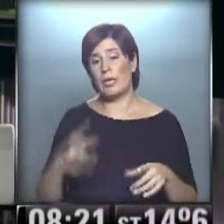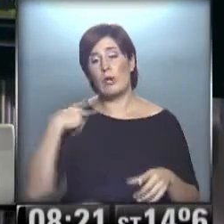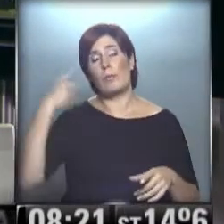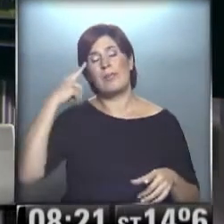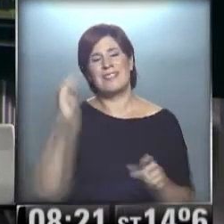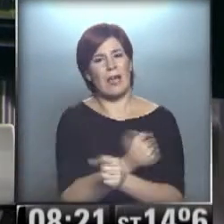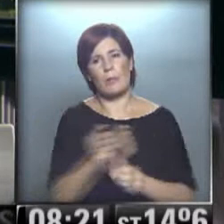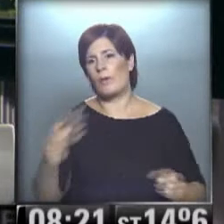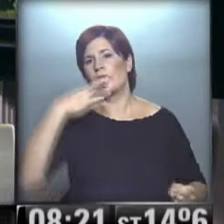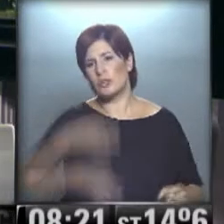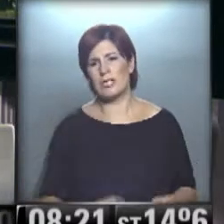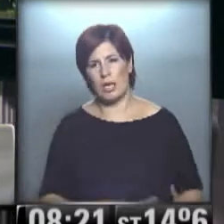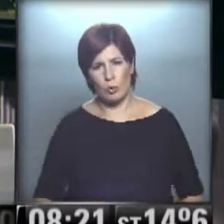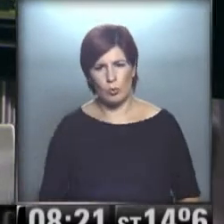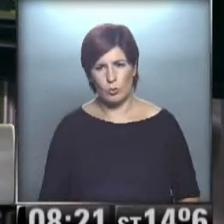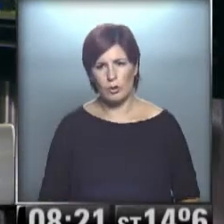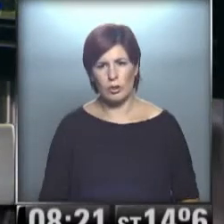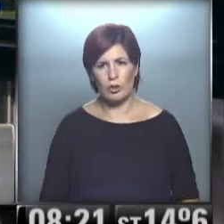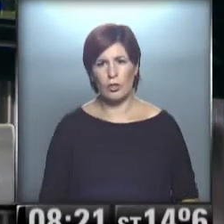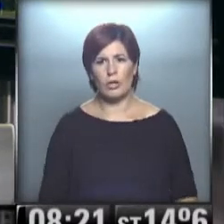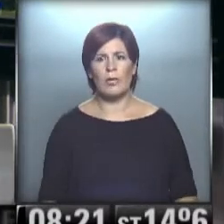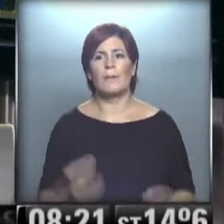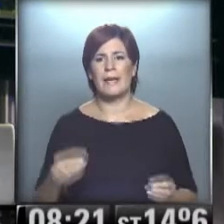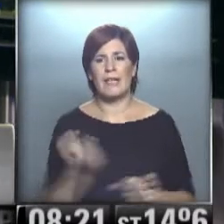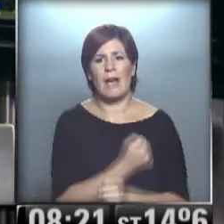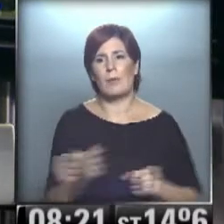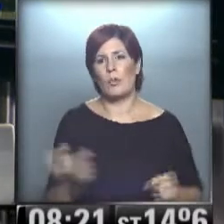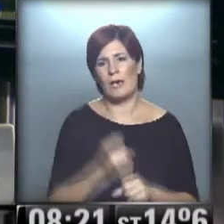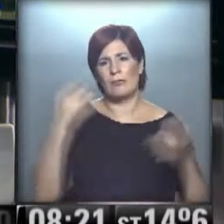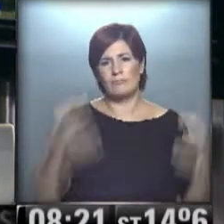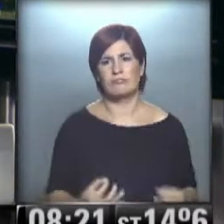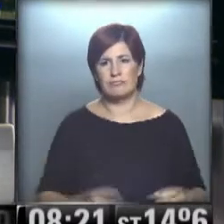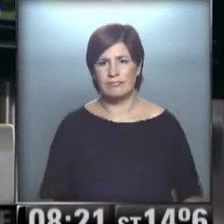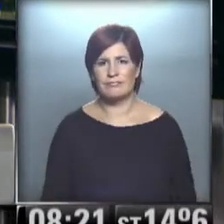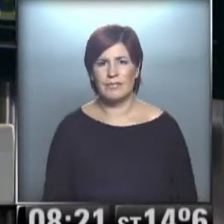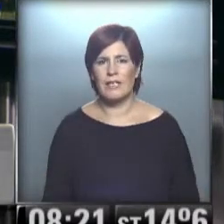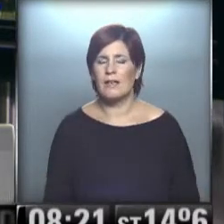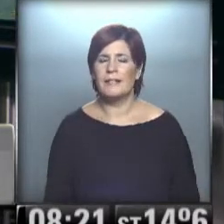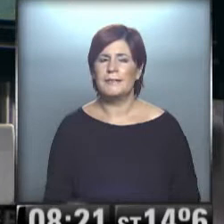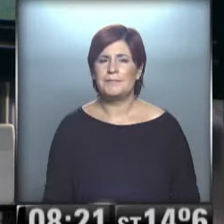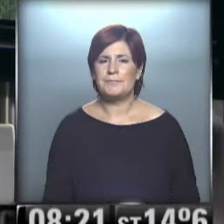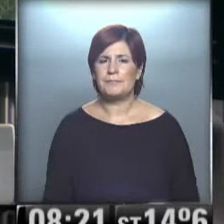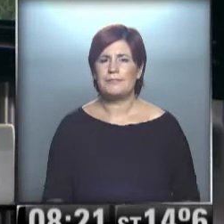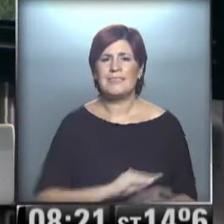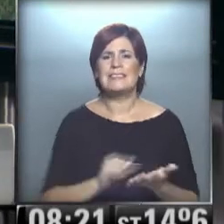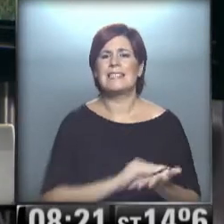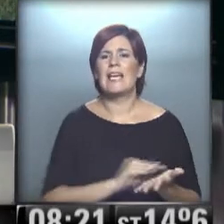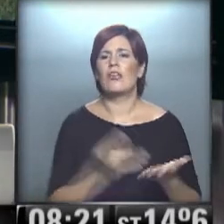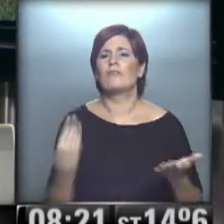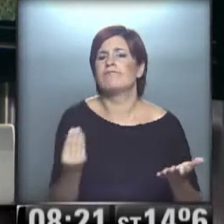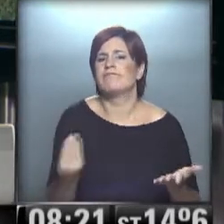necesarios para aprobarlo para lograr la ratificación parlamentaria que es lo que va a ser en definitiva el senado nacional